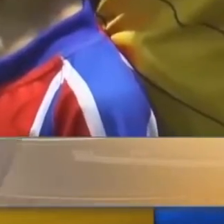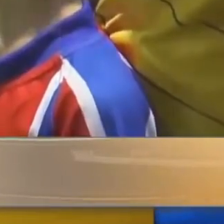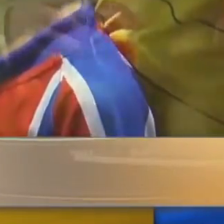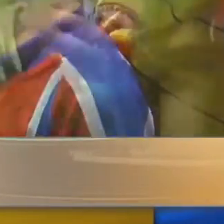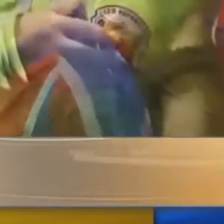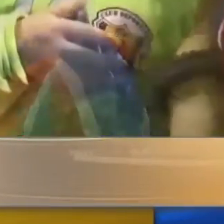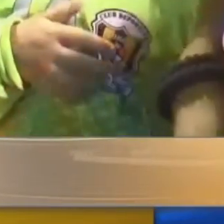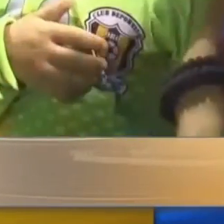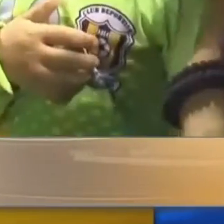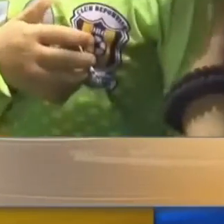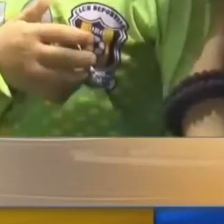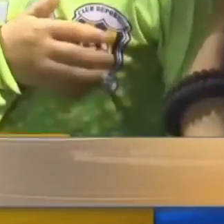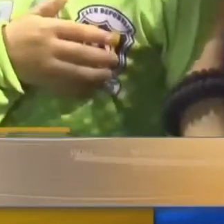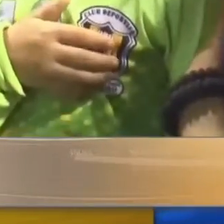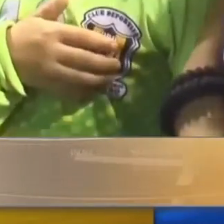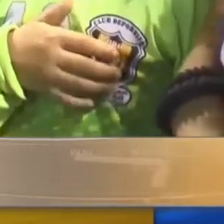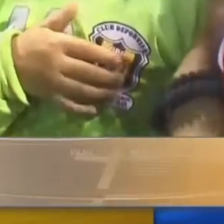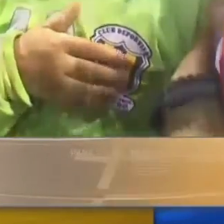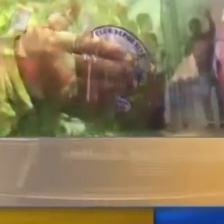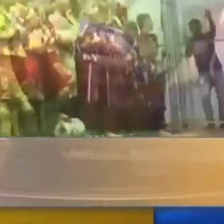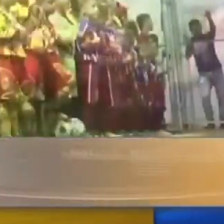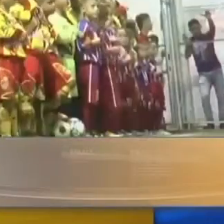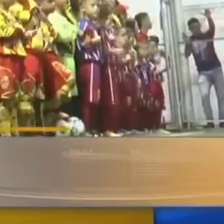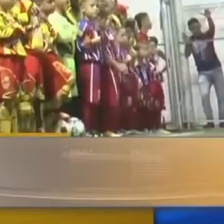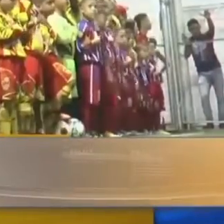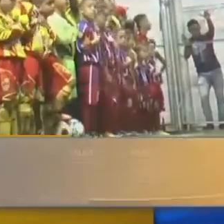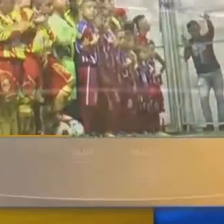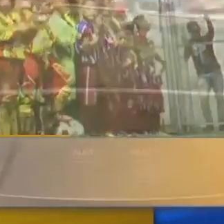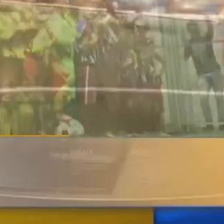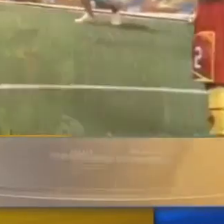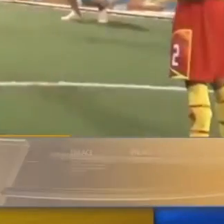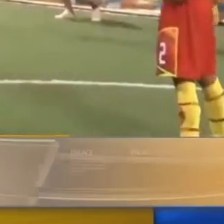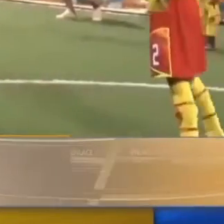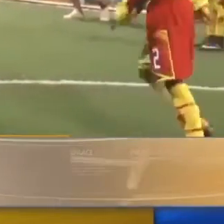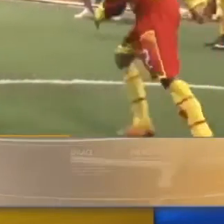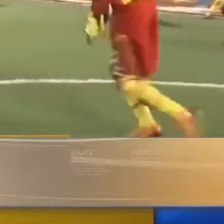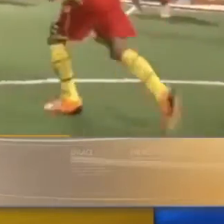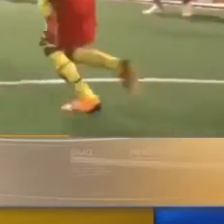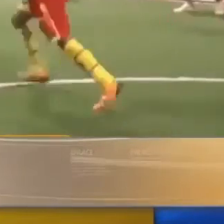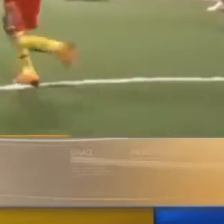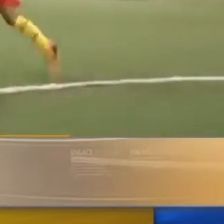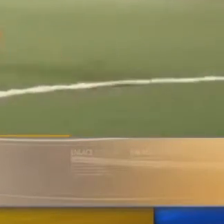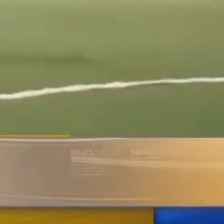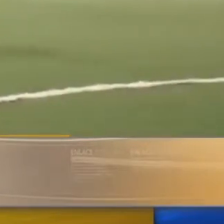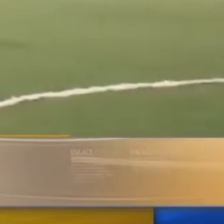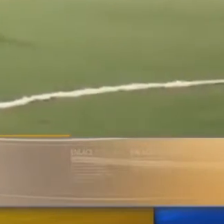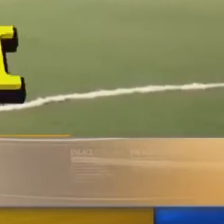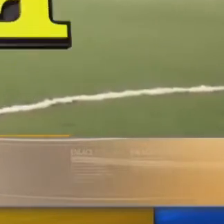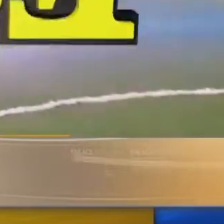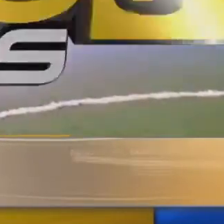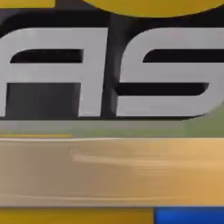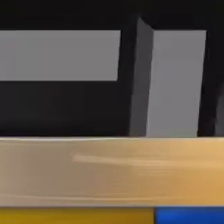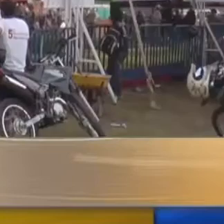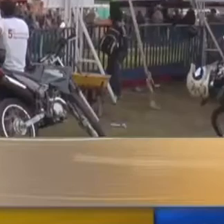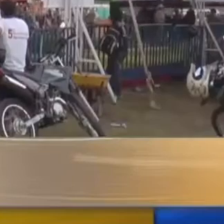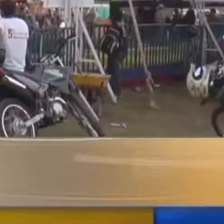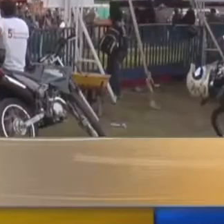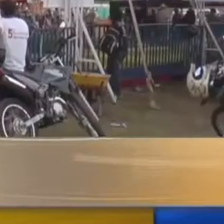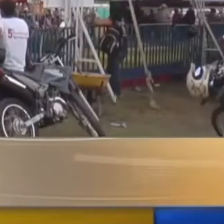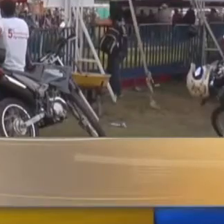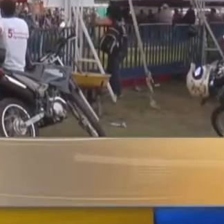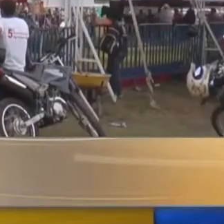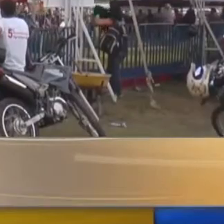se quedó con el título de campeón del torneo Teteritos del barrio Primero de Mayo. Padres de familia y jugadores celebraron triunfo frente a Oro Negro. Y